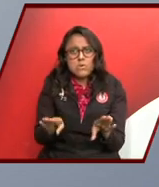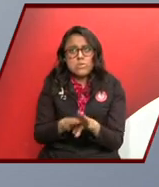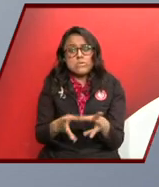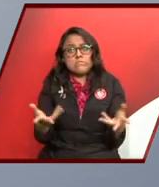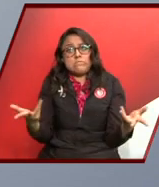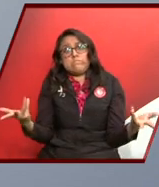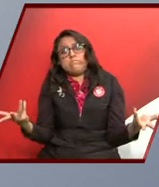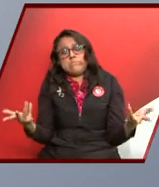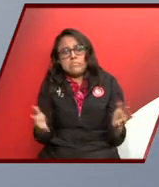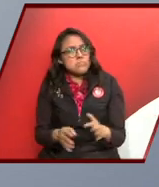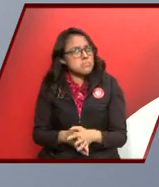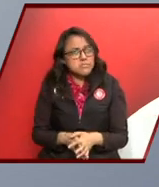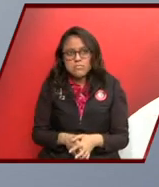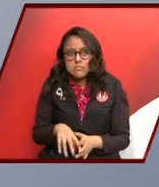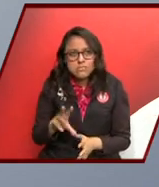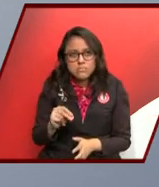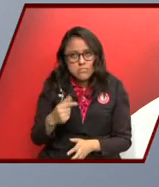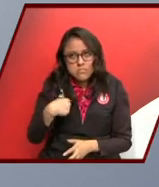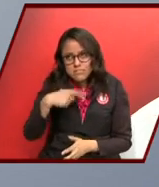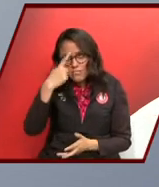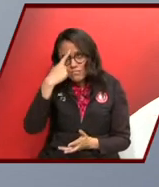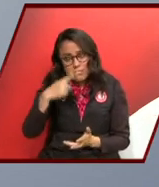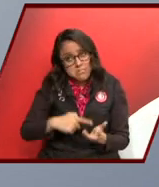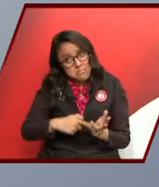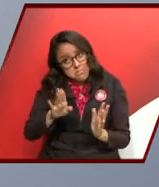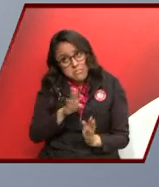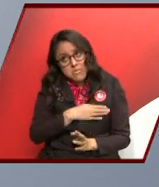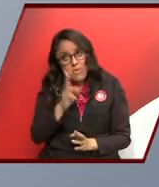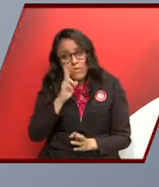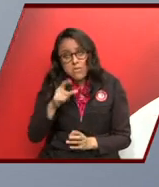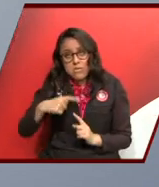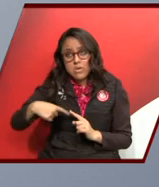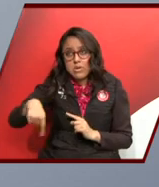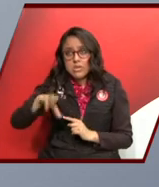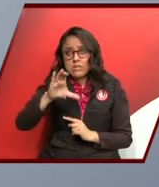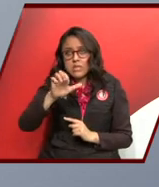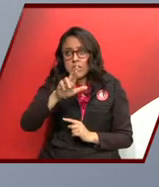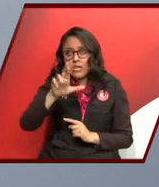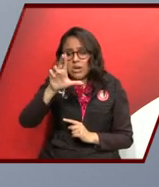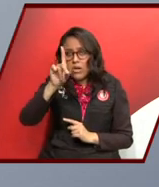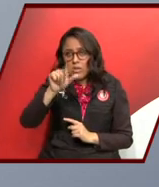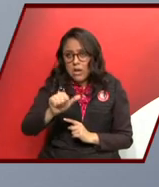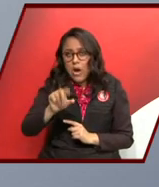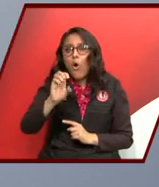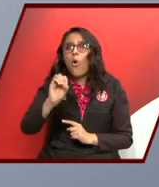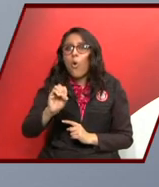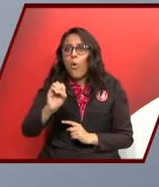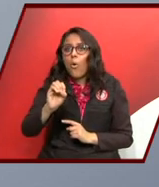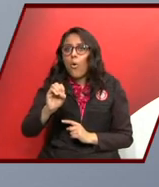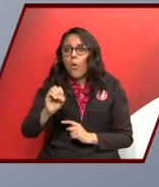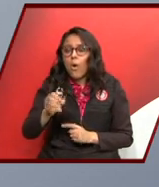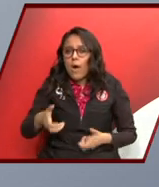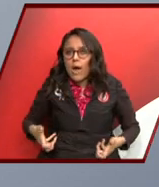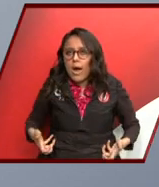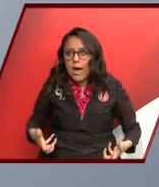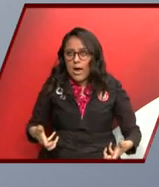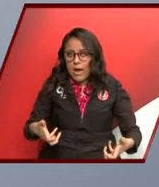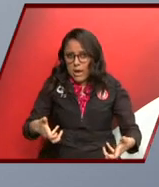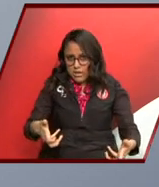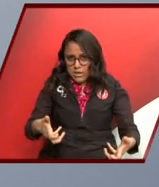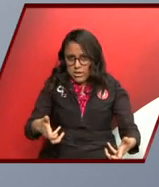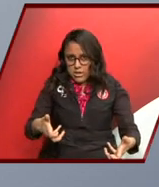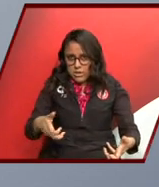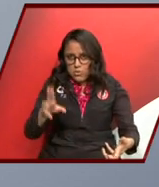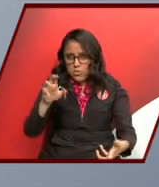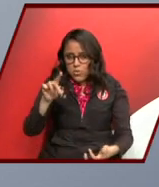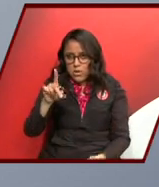¡Wow! ¿Esto es una unidad cerrada, una unidad habitacional cerrada? O es la, o déjame verificar, Rubén,